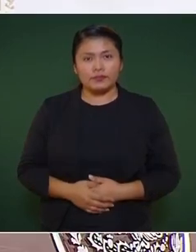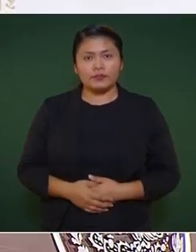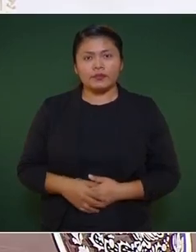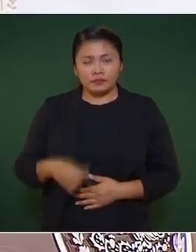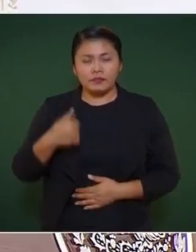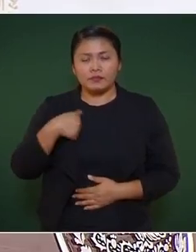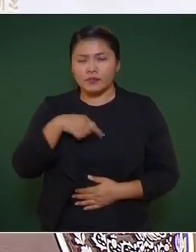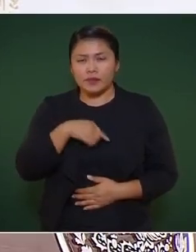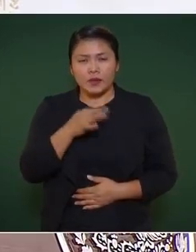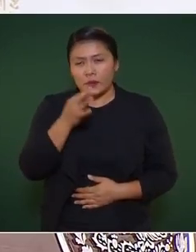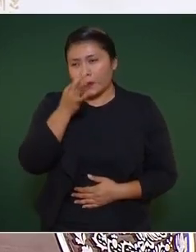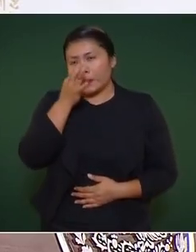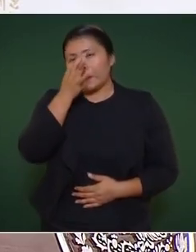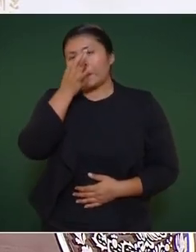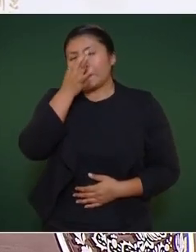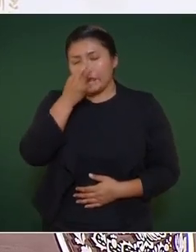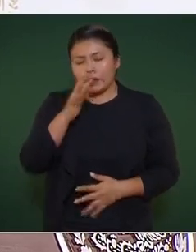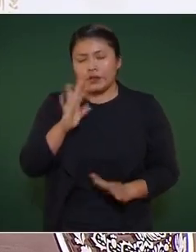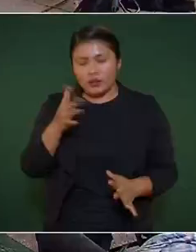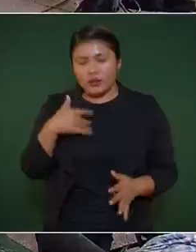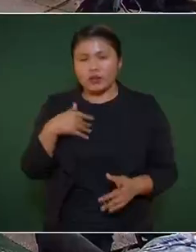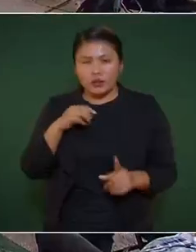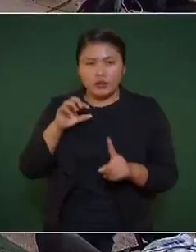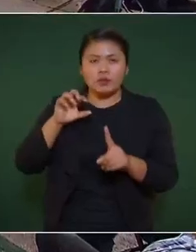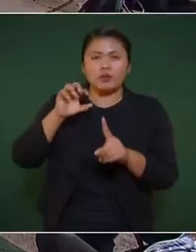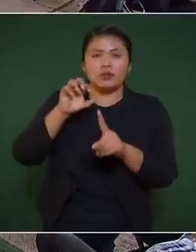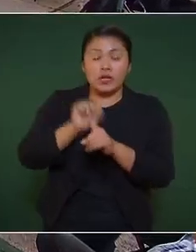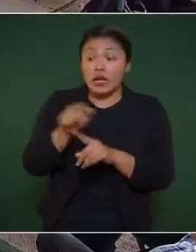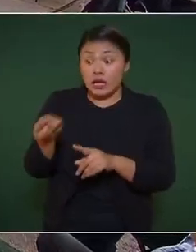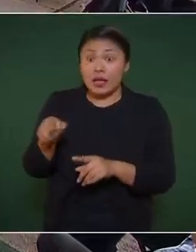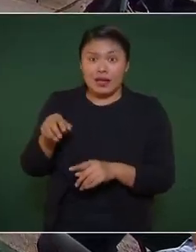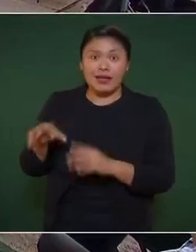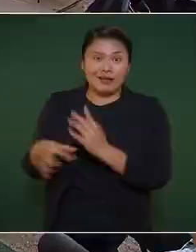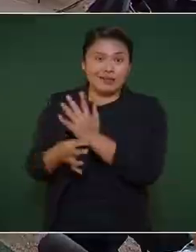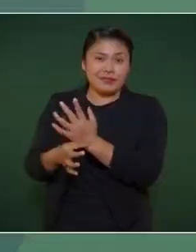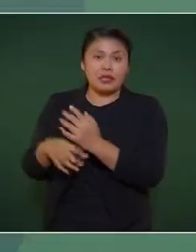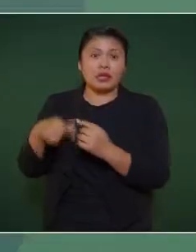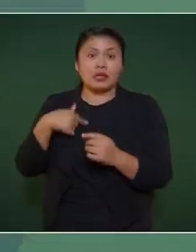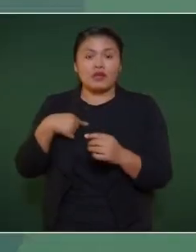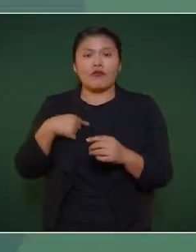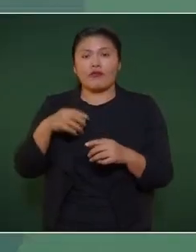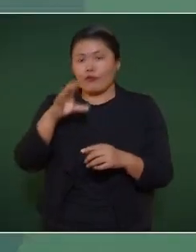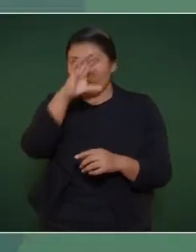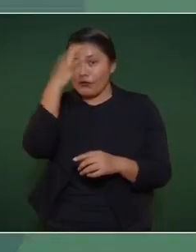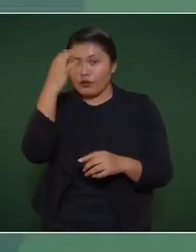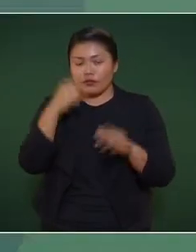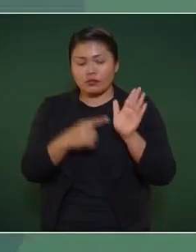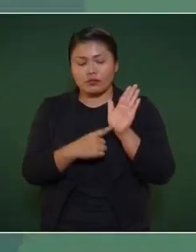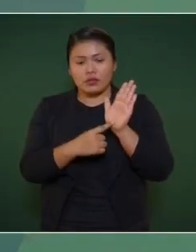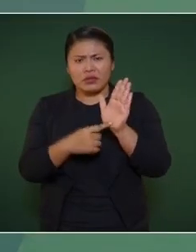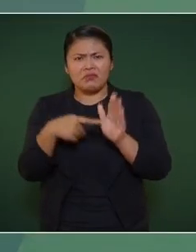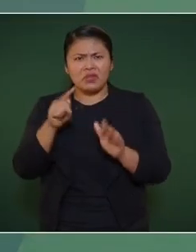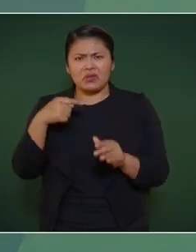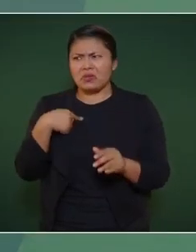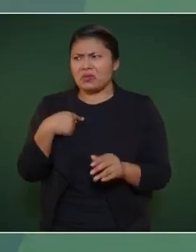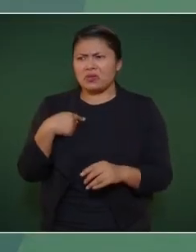lograrlo. A veces hasta muestran fotos conmigo, pero pues yo me tomo